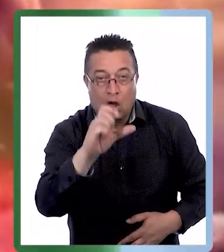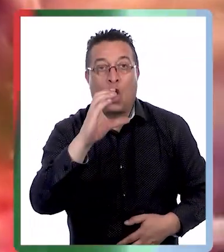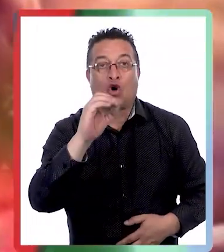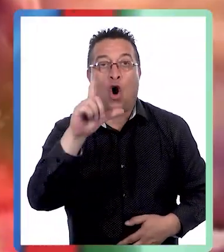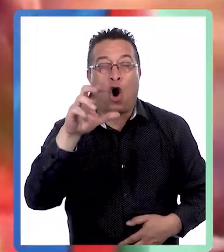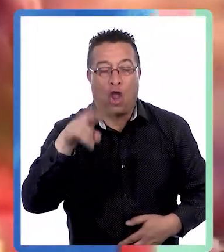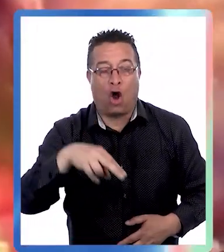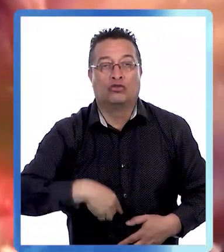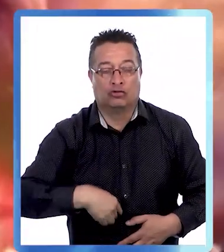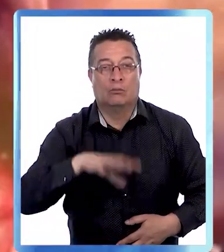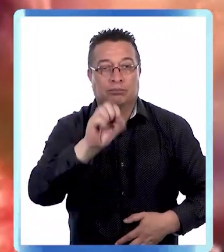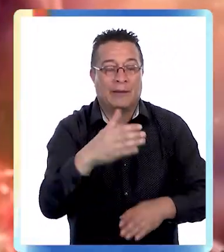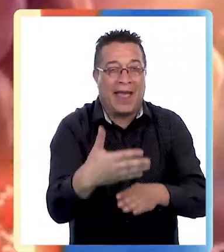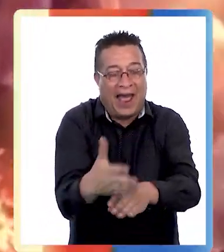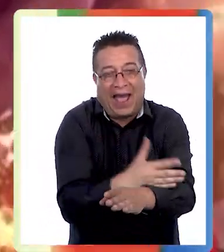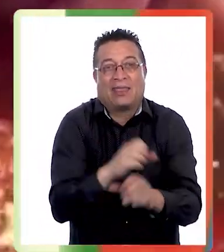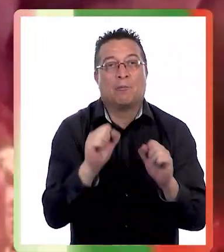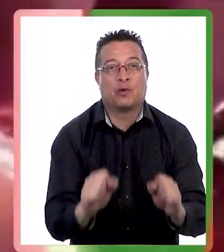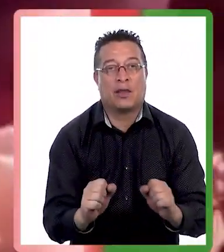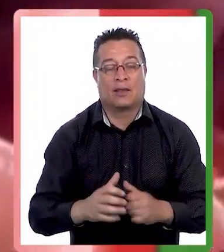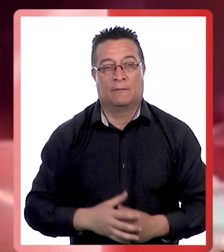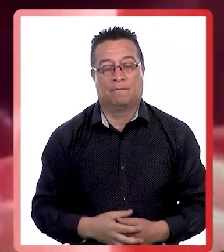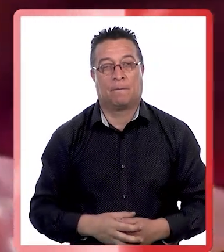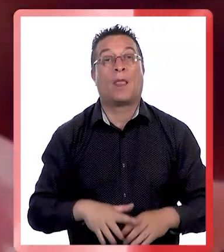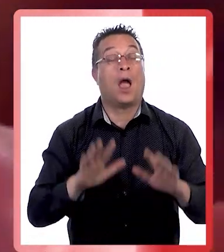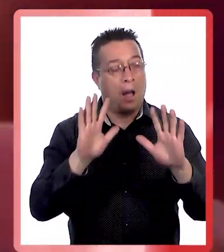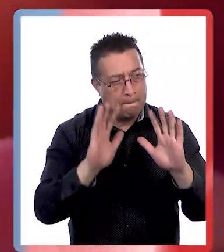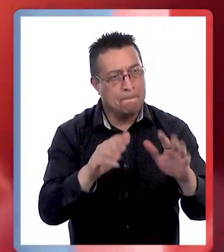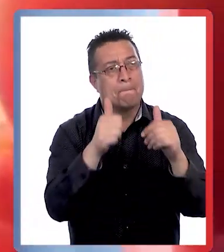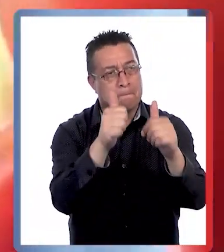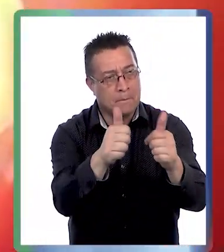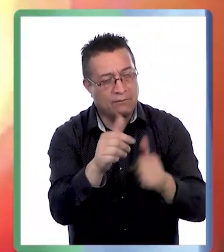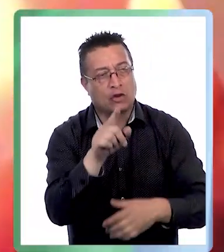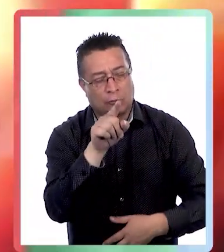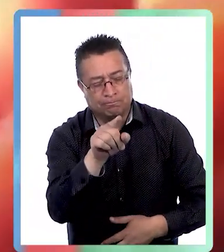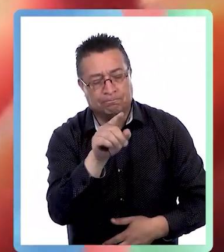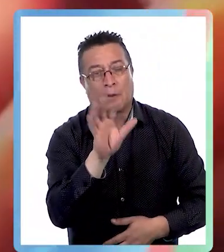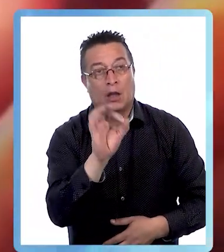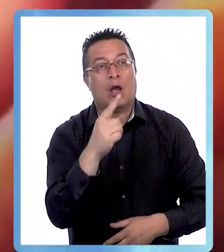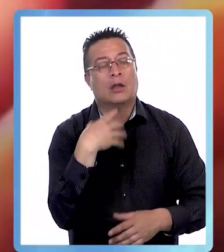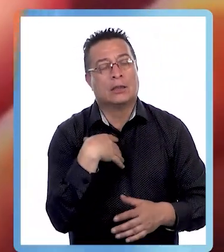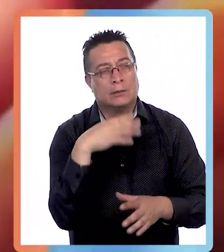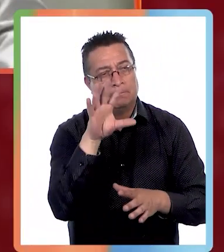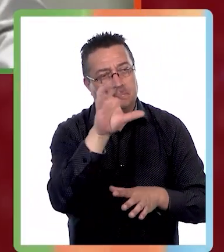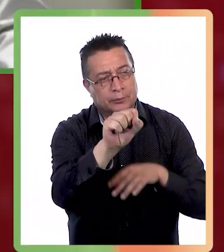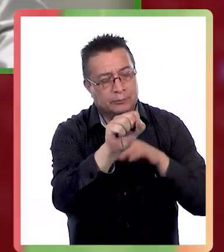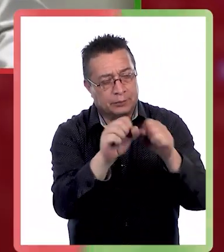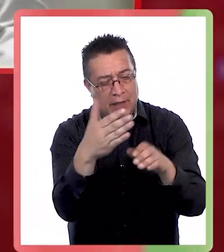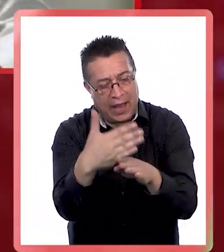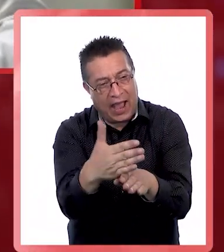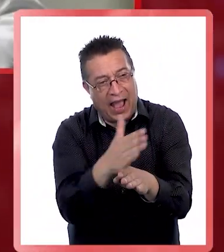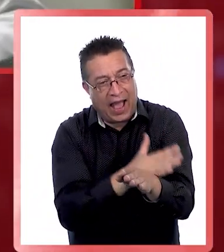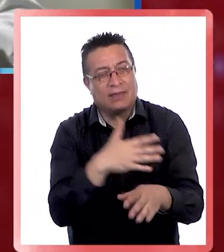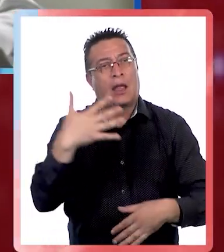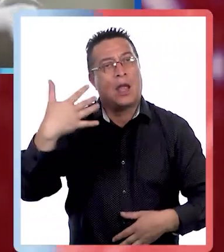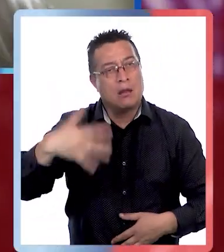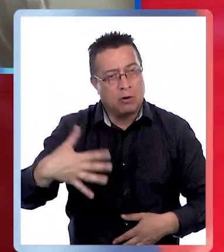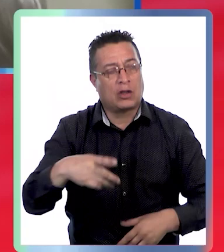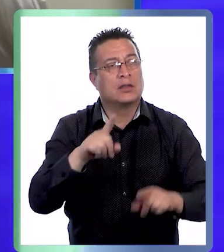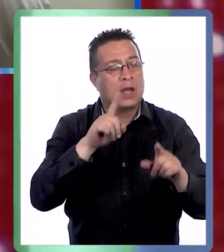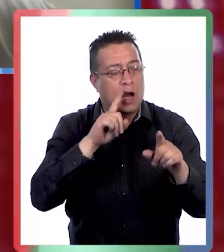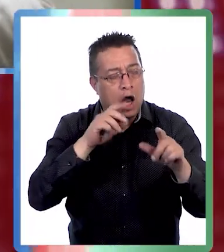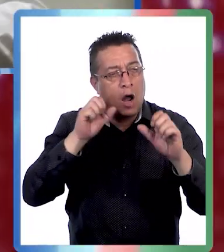o recto a tiempo. Perfecto. Y me quiero quedar un poco en ese concepto, ¿no? En la detección temprana, en la importancia que tiene el